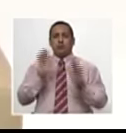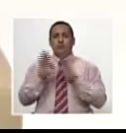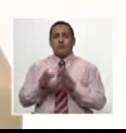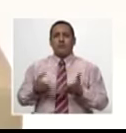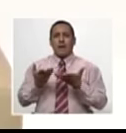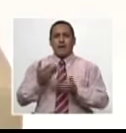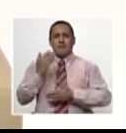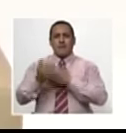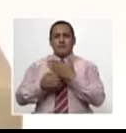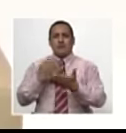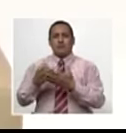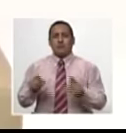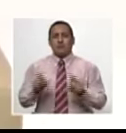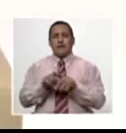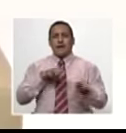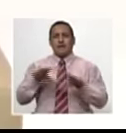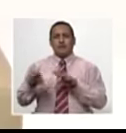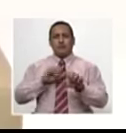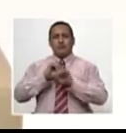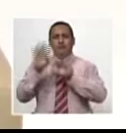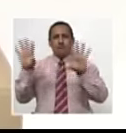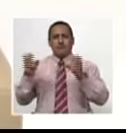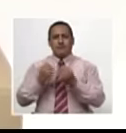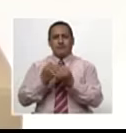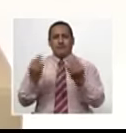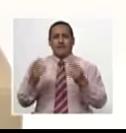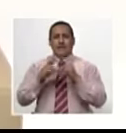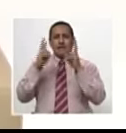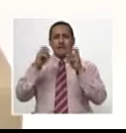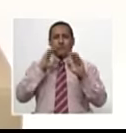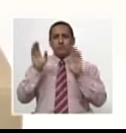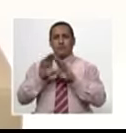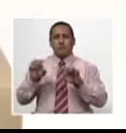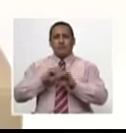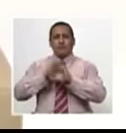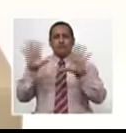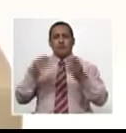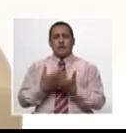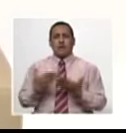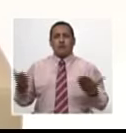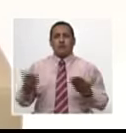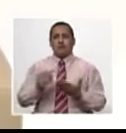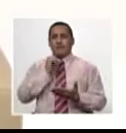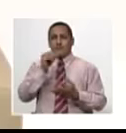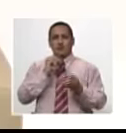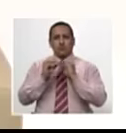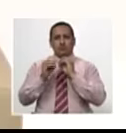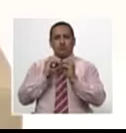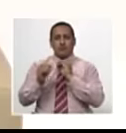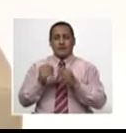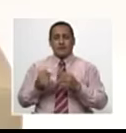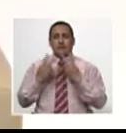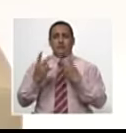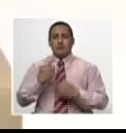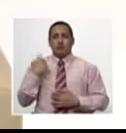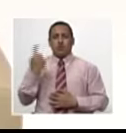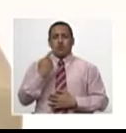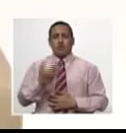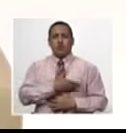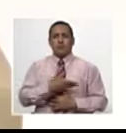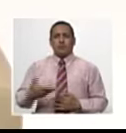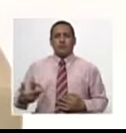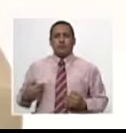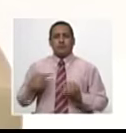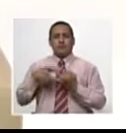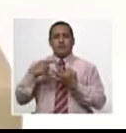va construyendo haciendo difusión de estos temas, ¿no? Difusión de las situaciones irregulares que se encuentren en el Estado por parte